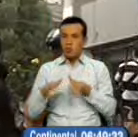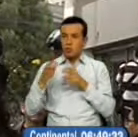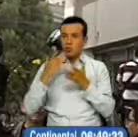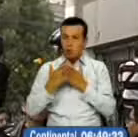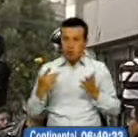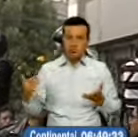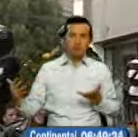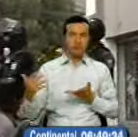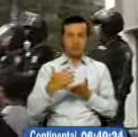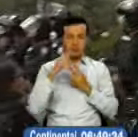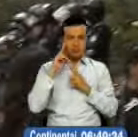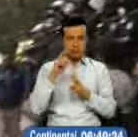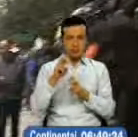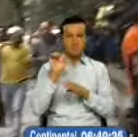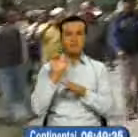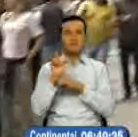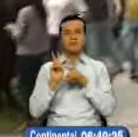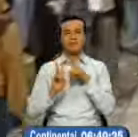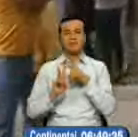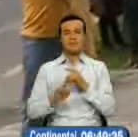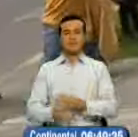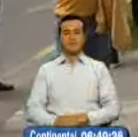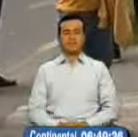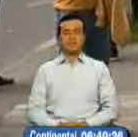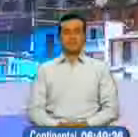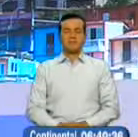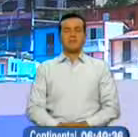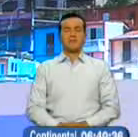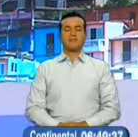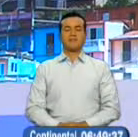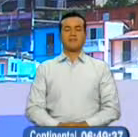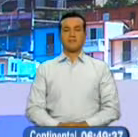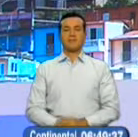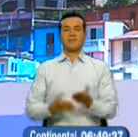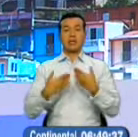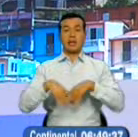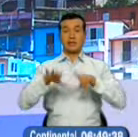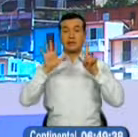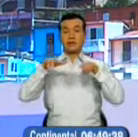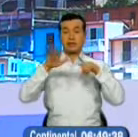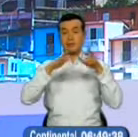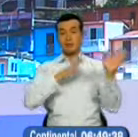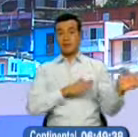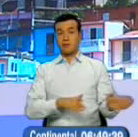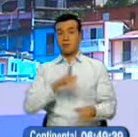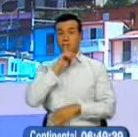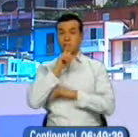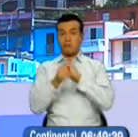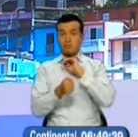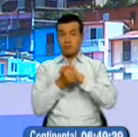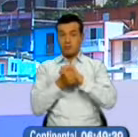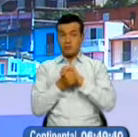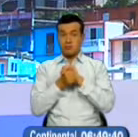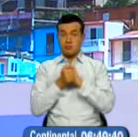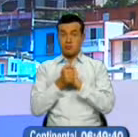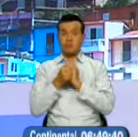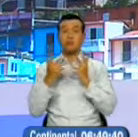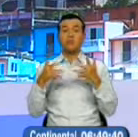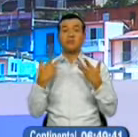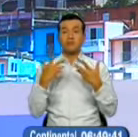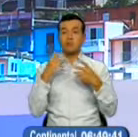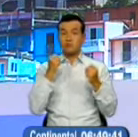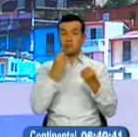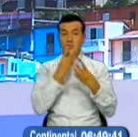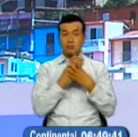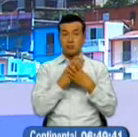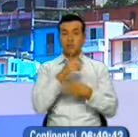digitales. Olga Velasco, Ecuador TV. Luego de 6 meses en la clandestinidad, para evitar que se haga efectiva la orden de